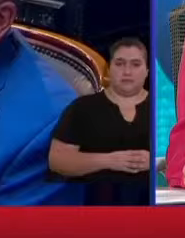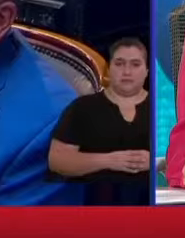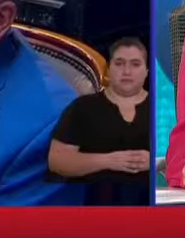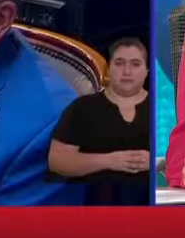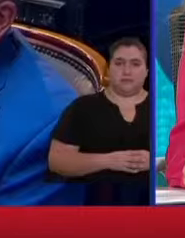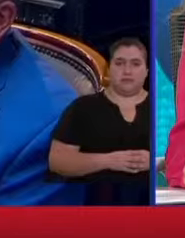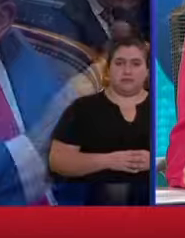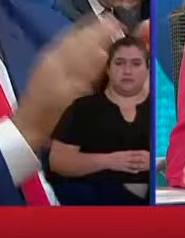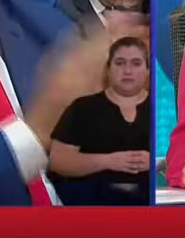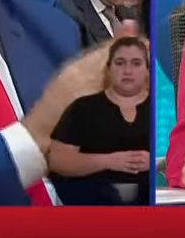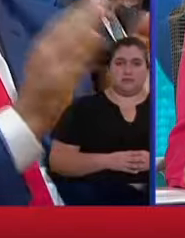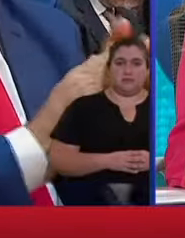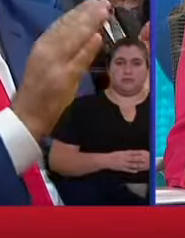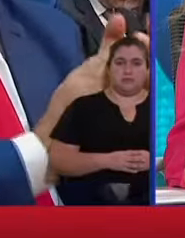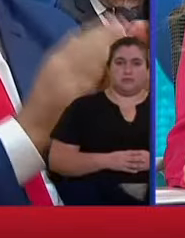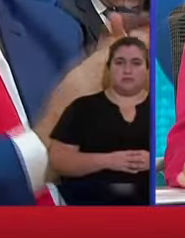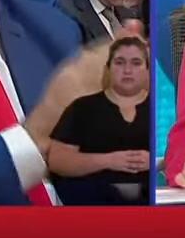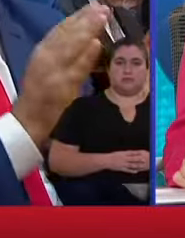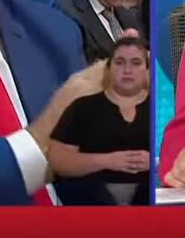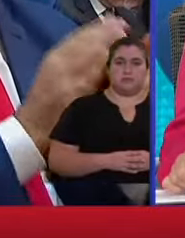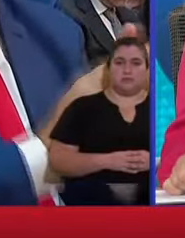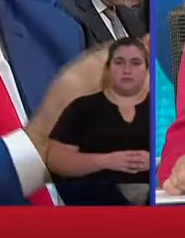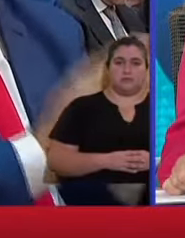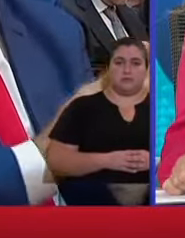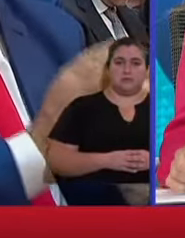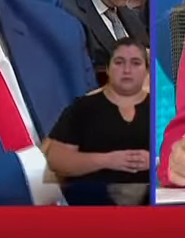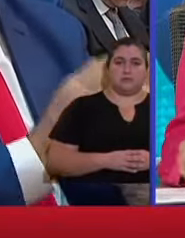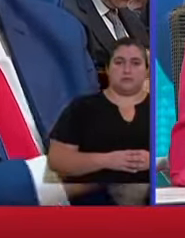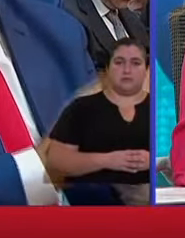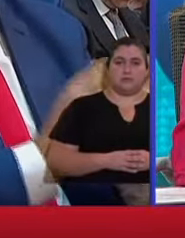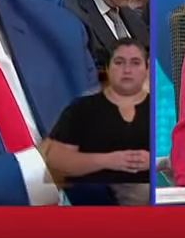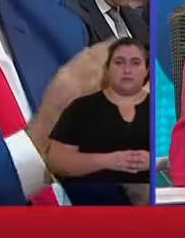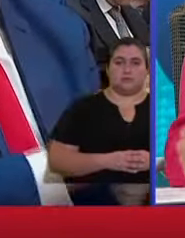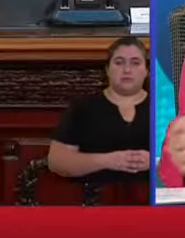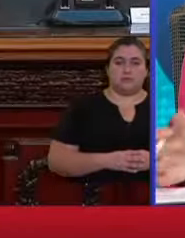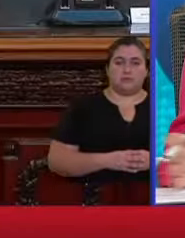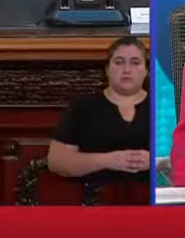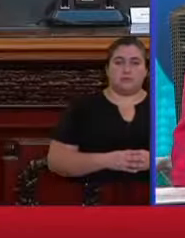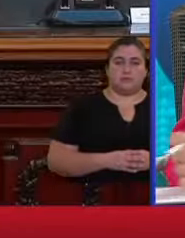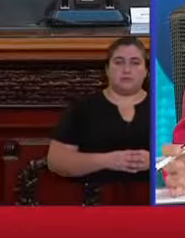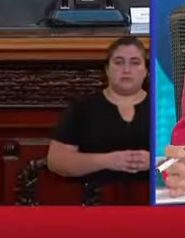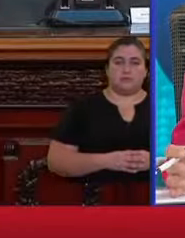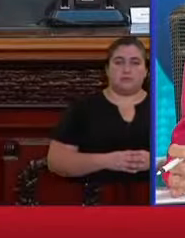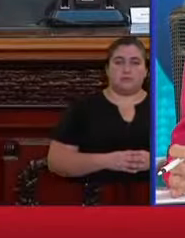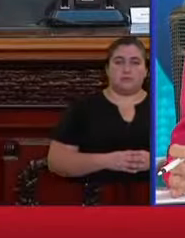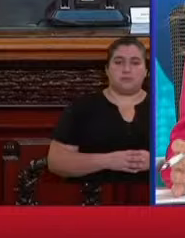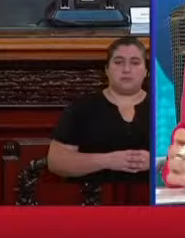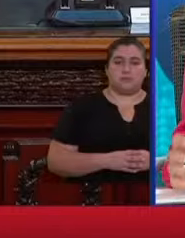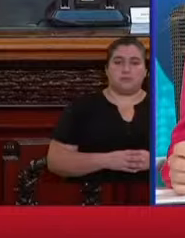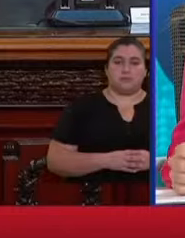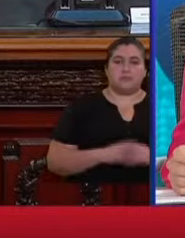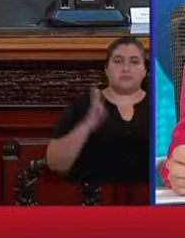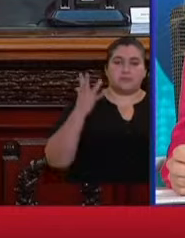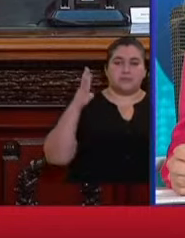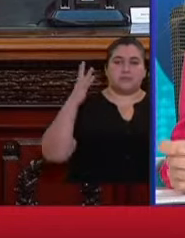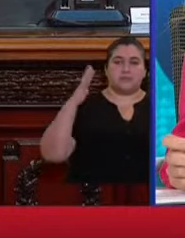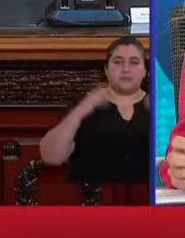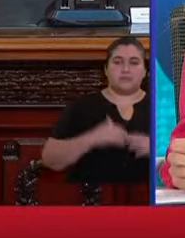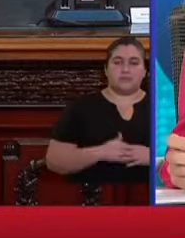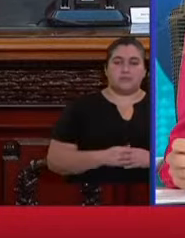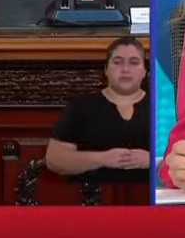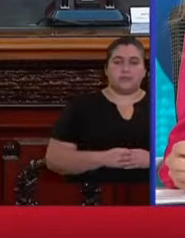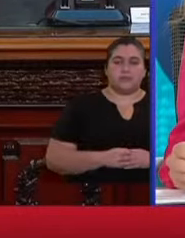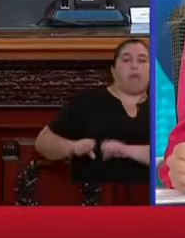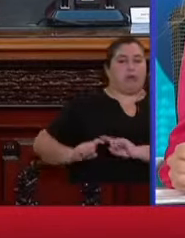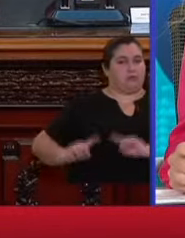los gobernadores no tienen mucho margen para un verdadero pacto donde se negocie, donde se escuchan las dos partes, sino que tienen que ir a